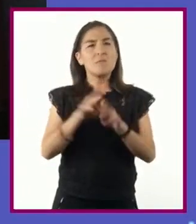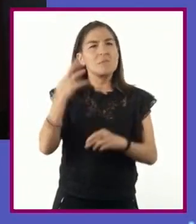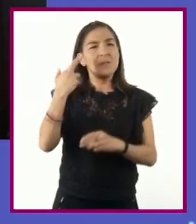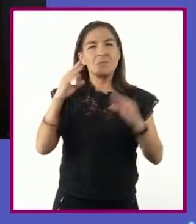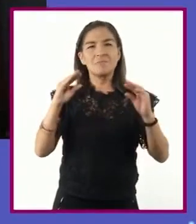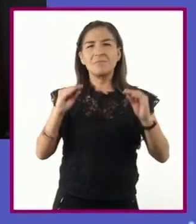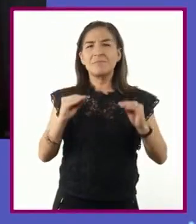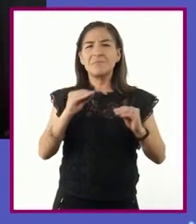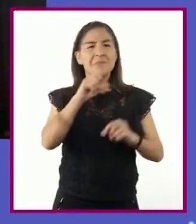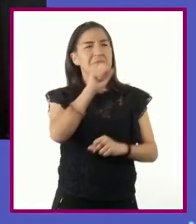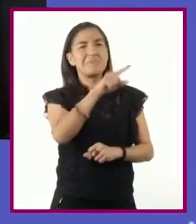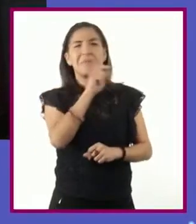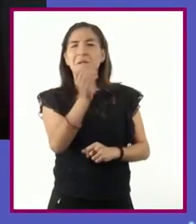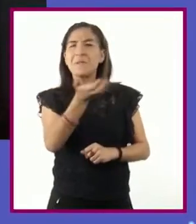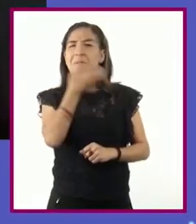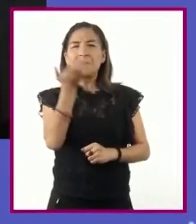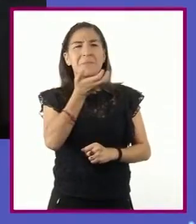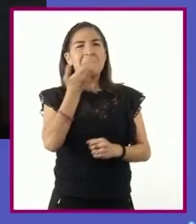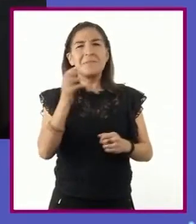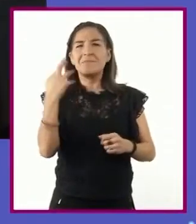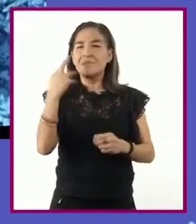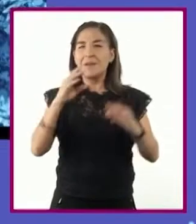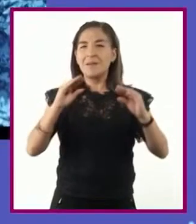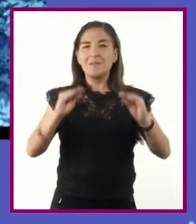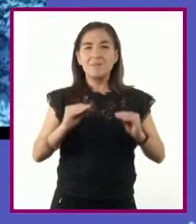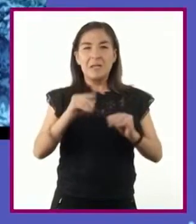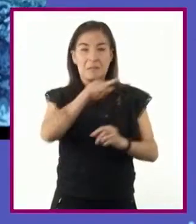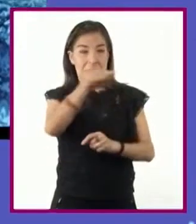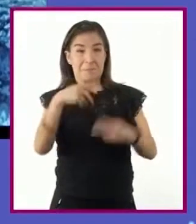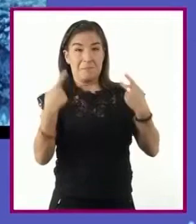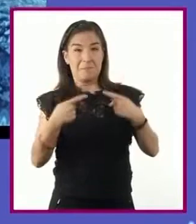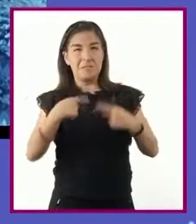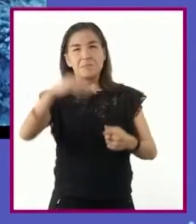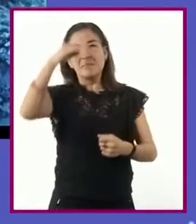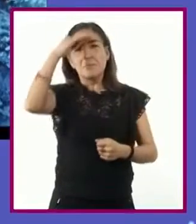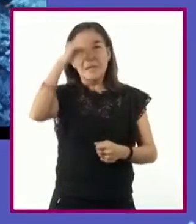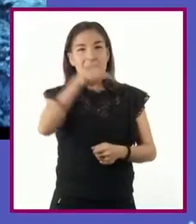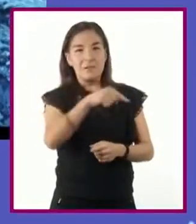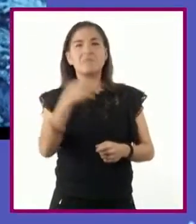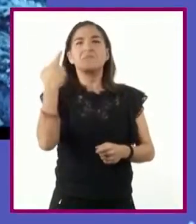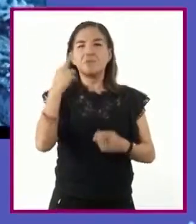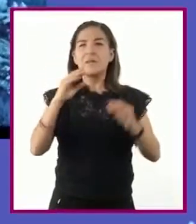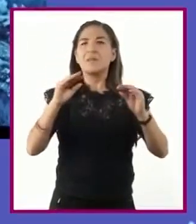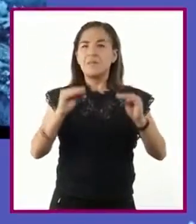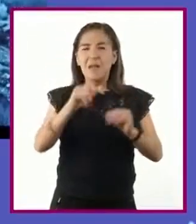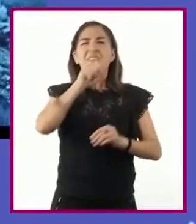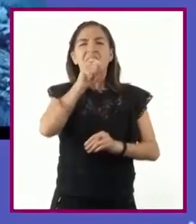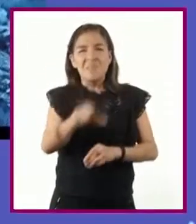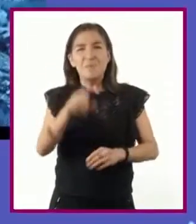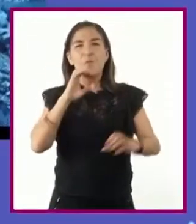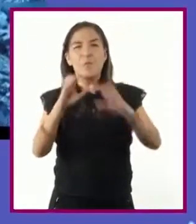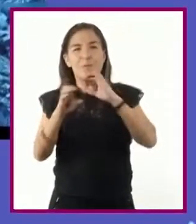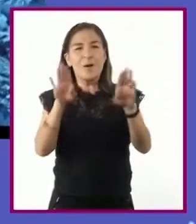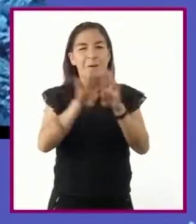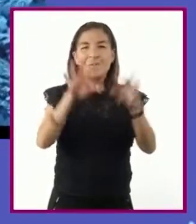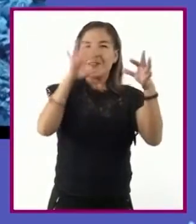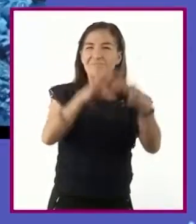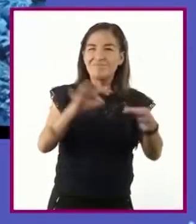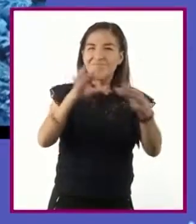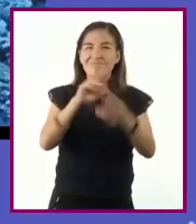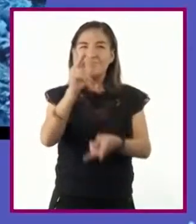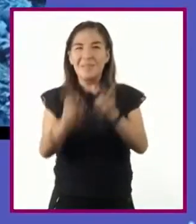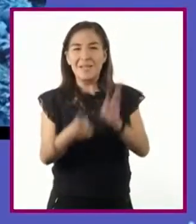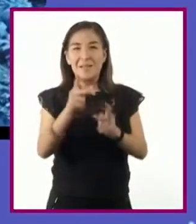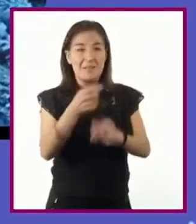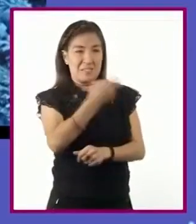muy recurrente. Ellos consideran que el silencio también habla y comunica. Por lo tanto, es